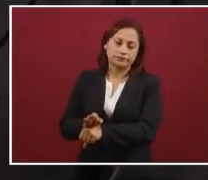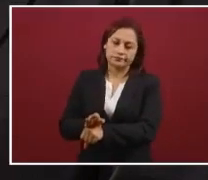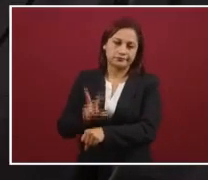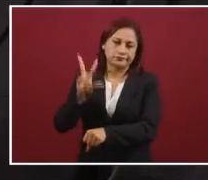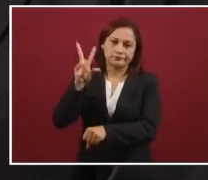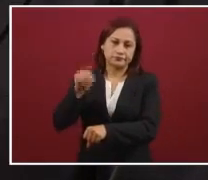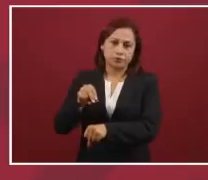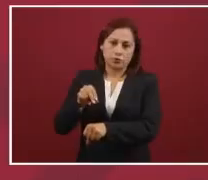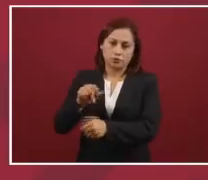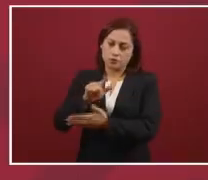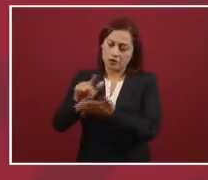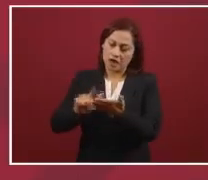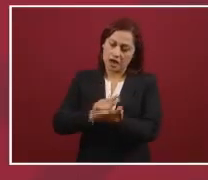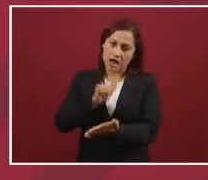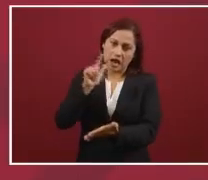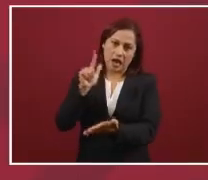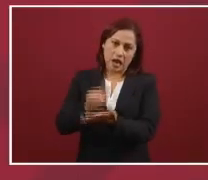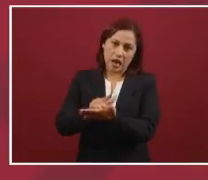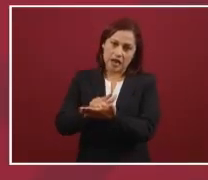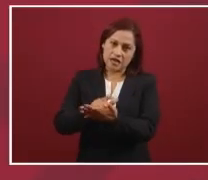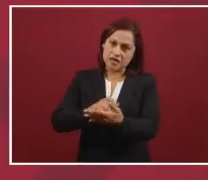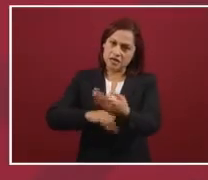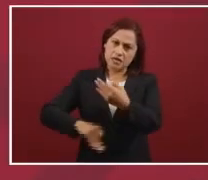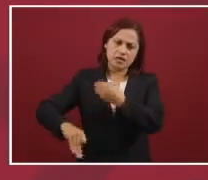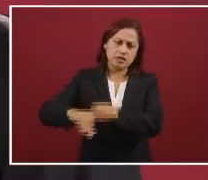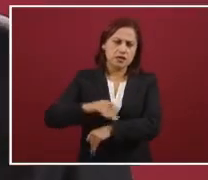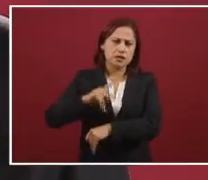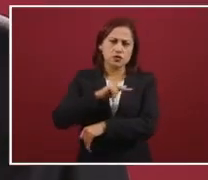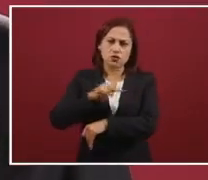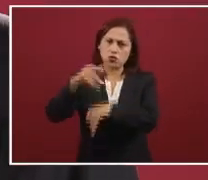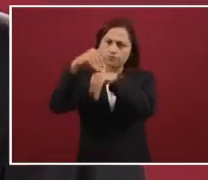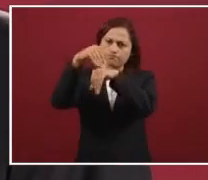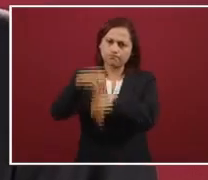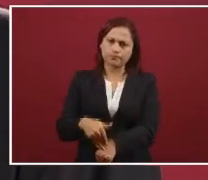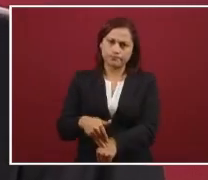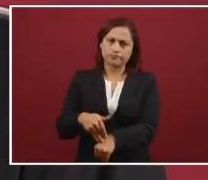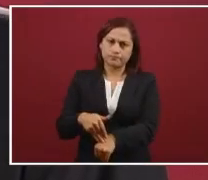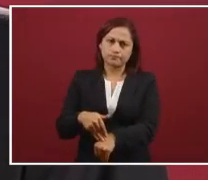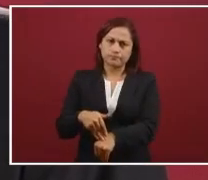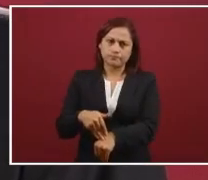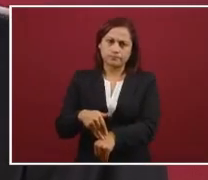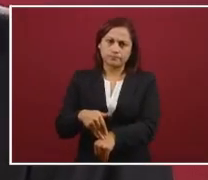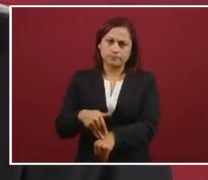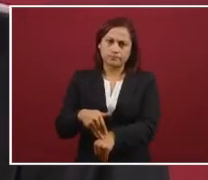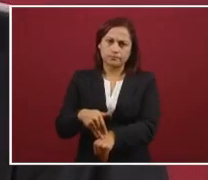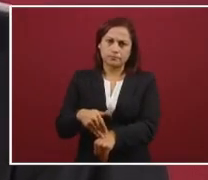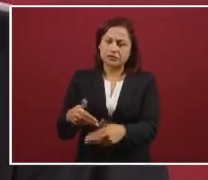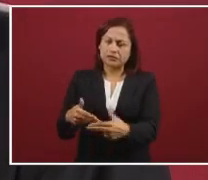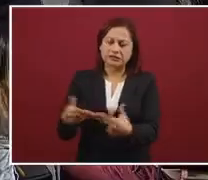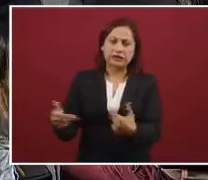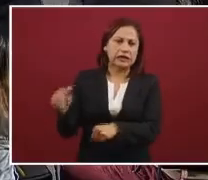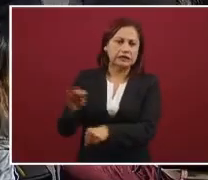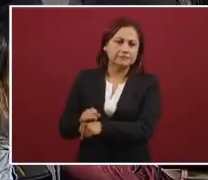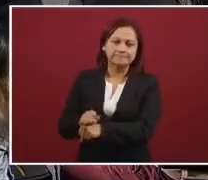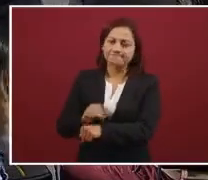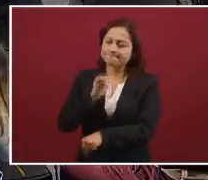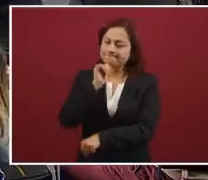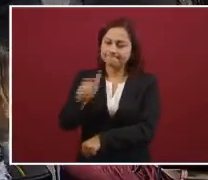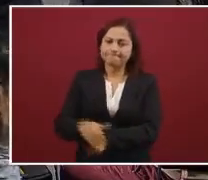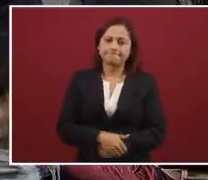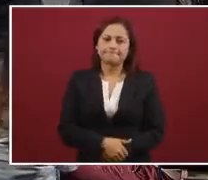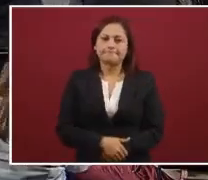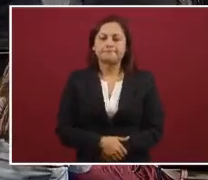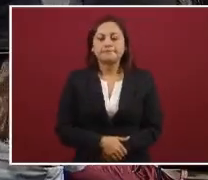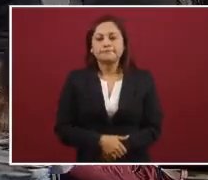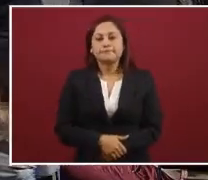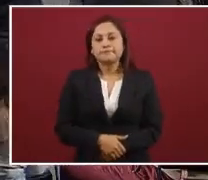Al margen de la ley, nada, y por encima de la ley, nadie. Entonces, vamos a esperar el